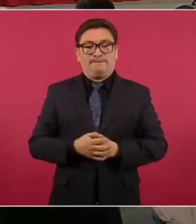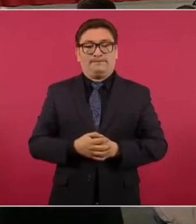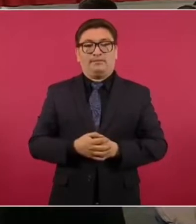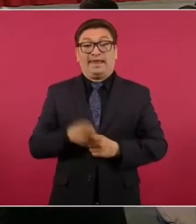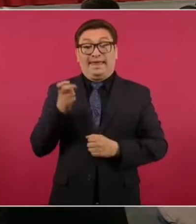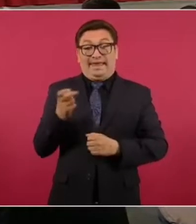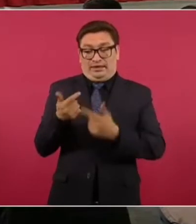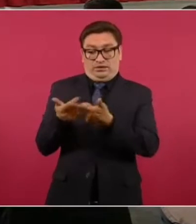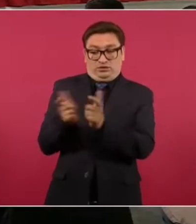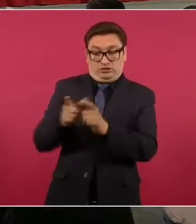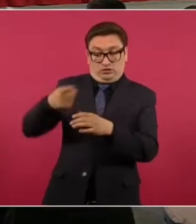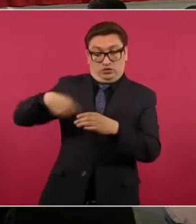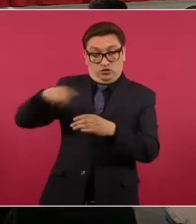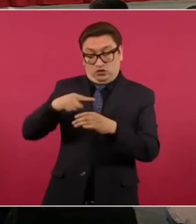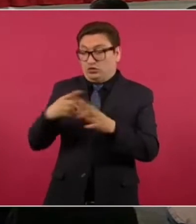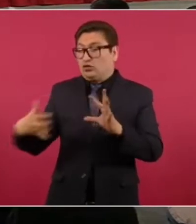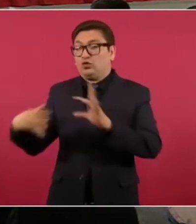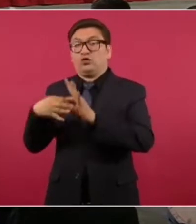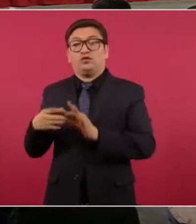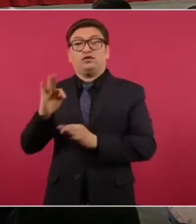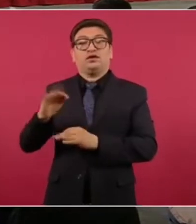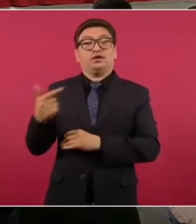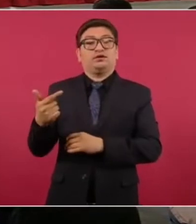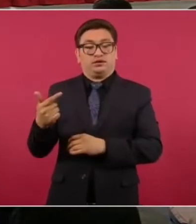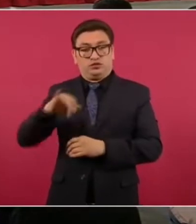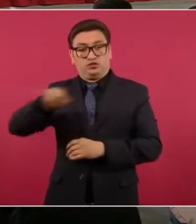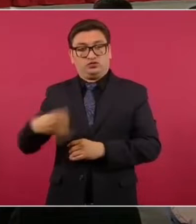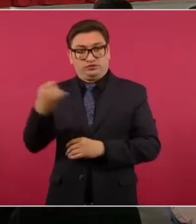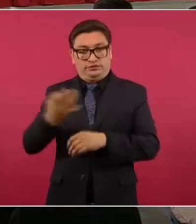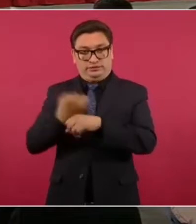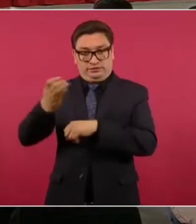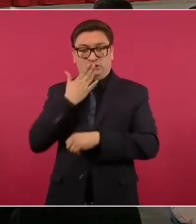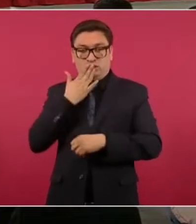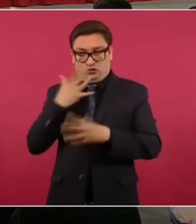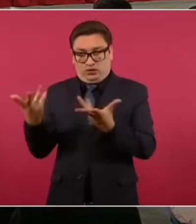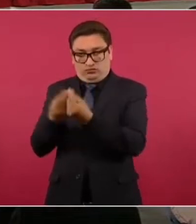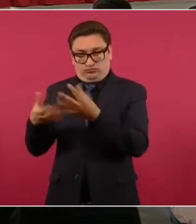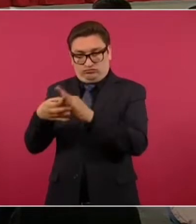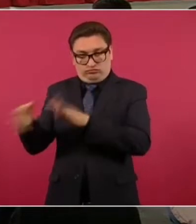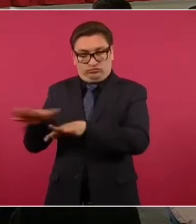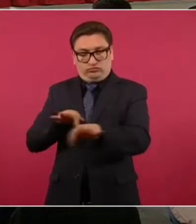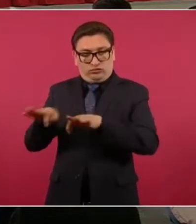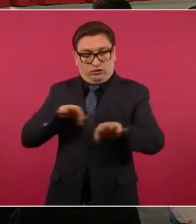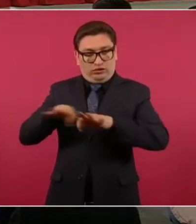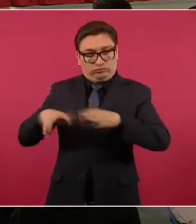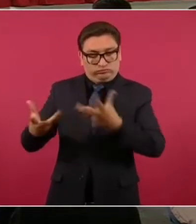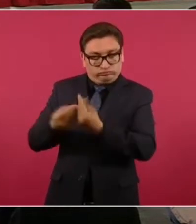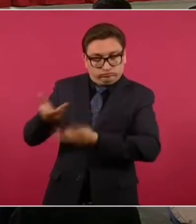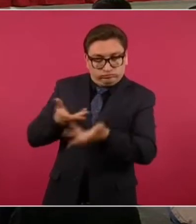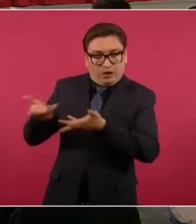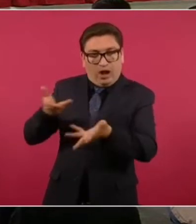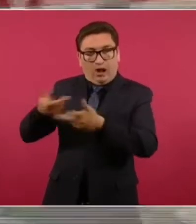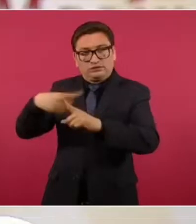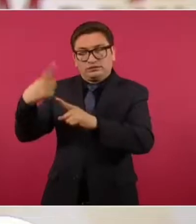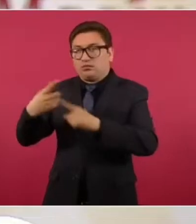este grupo se coordina con la Fiscalía General de Justicia del Estado de Sonora. Han estado ejecutando